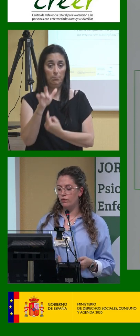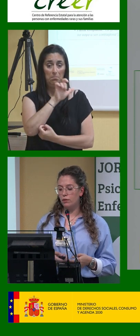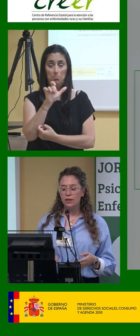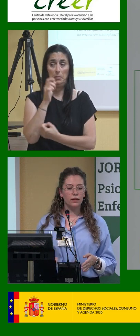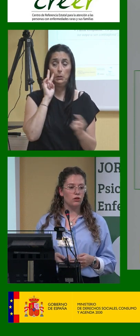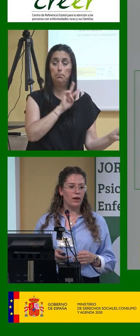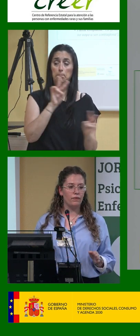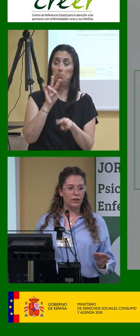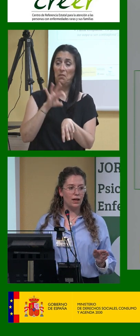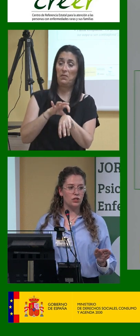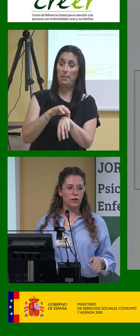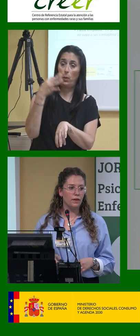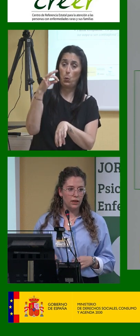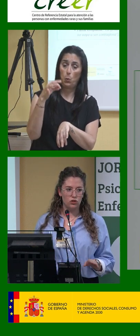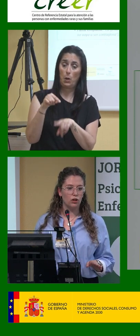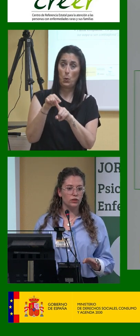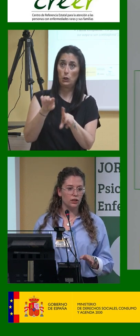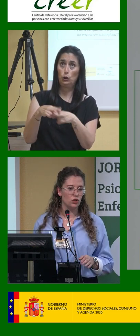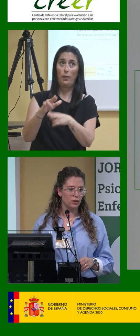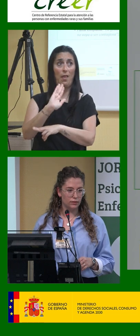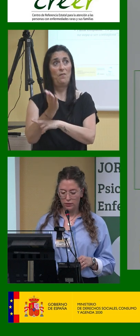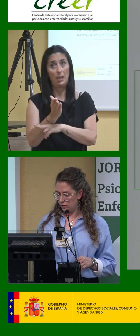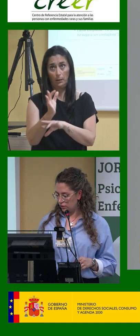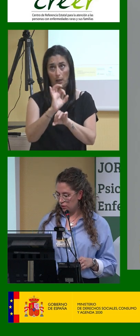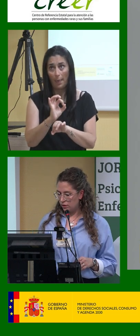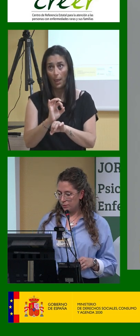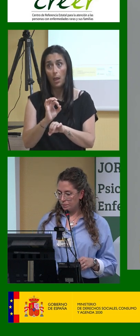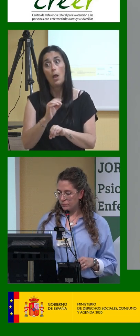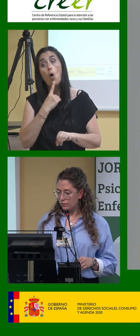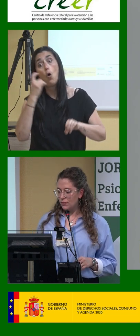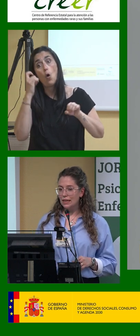fijar en tu enfermedad, que no vaya a afectar a la sociedad y que no sea contagiosa.